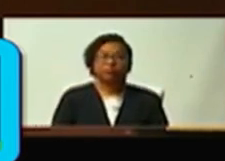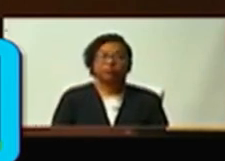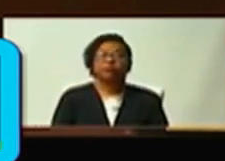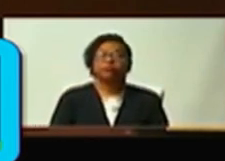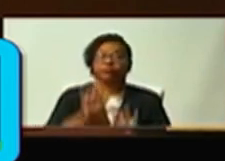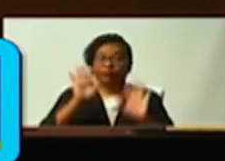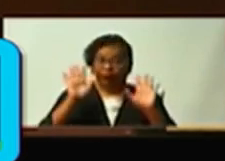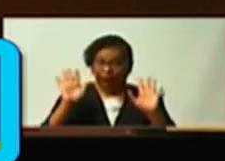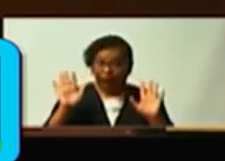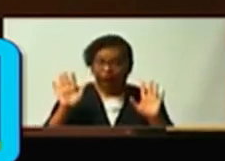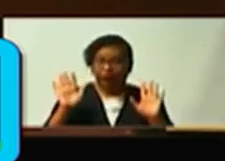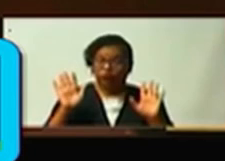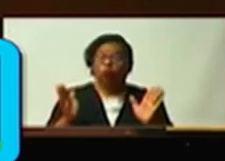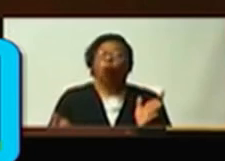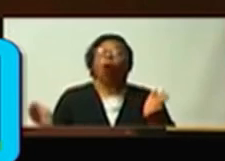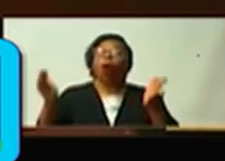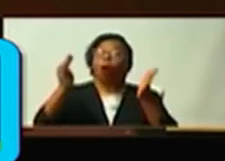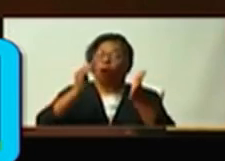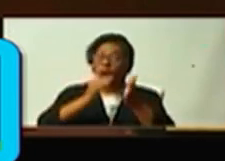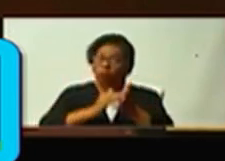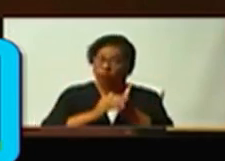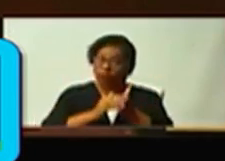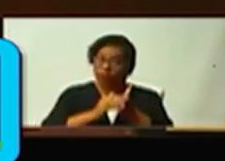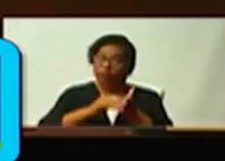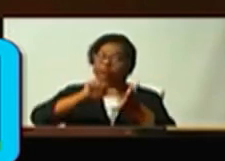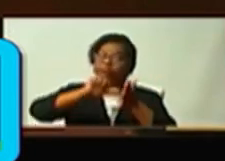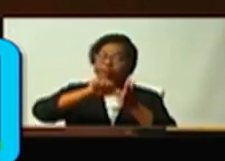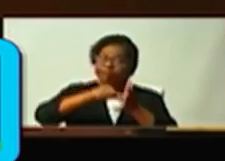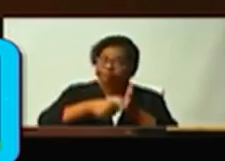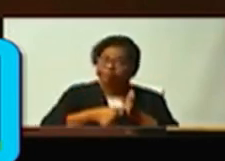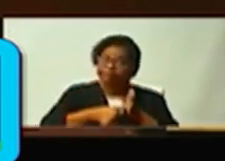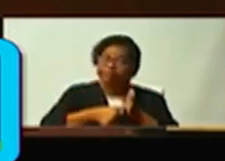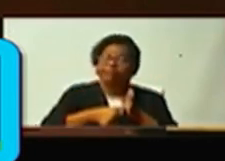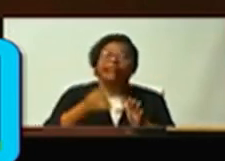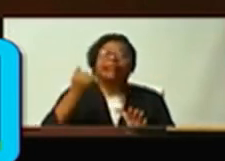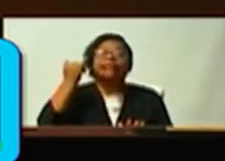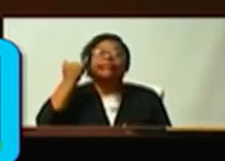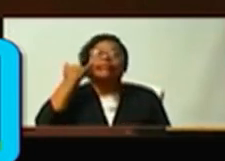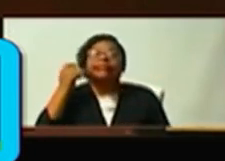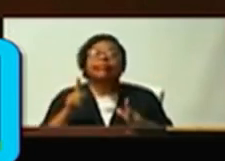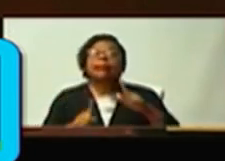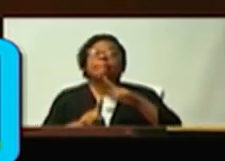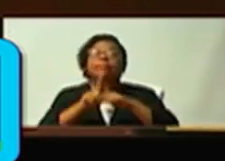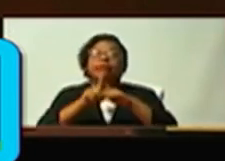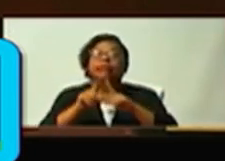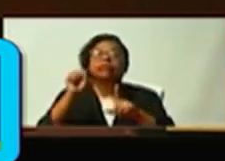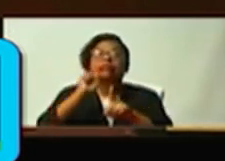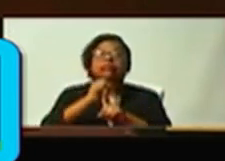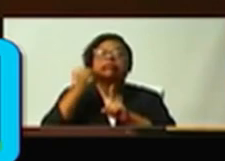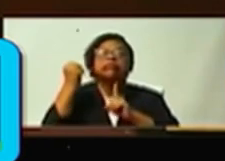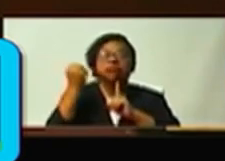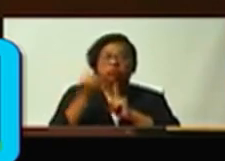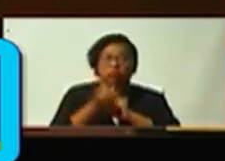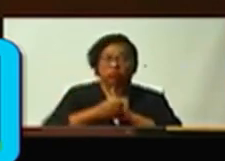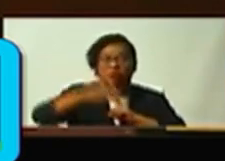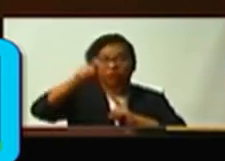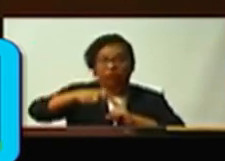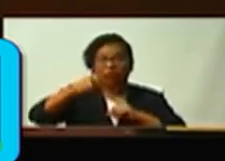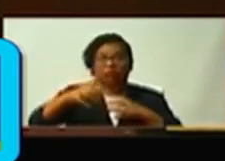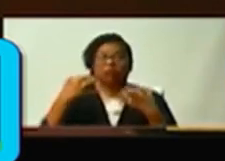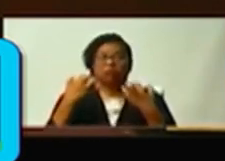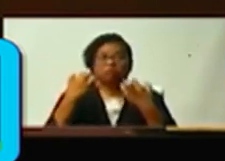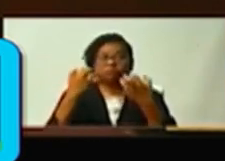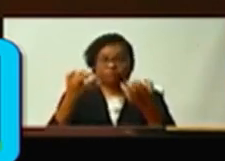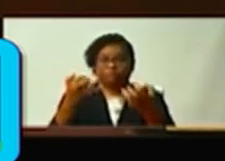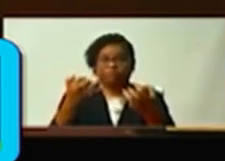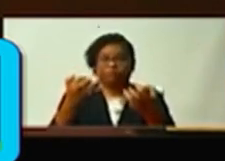salvo que exista alguna situación que amerite convocatoria, hasta el